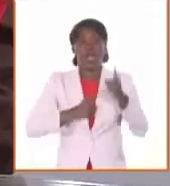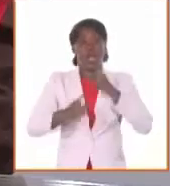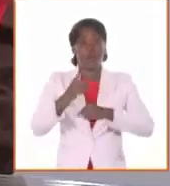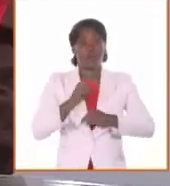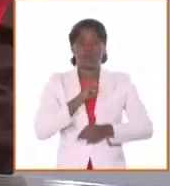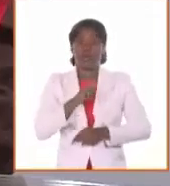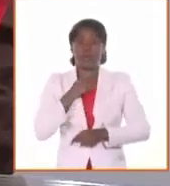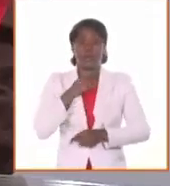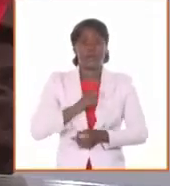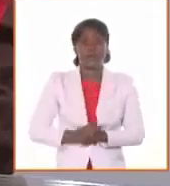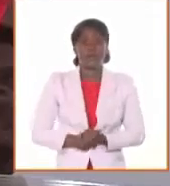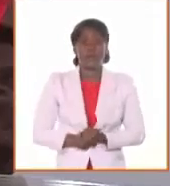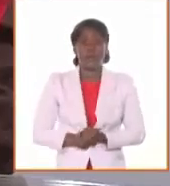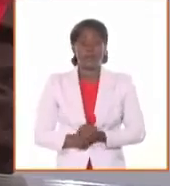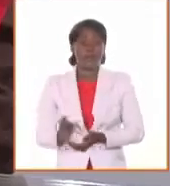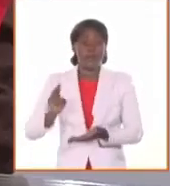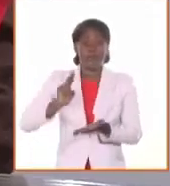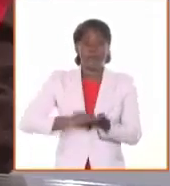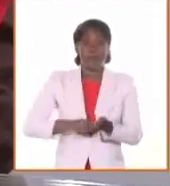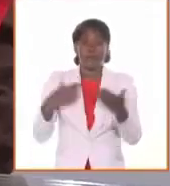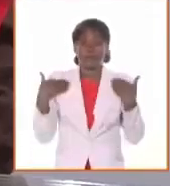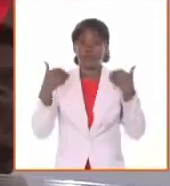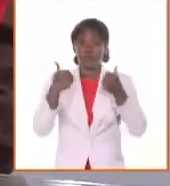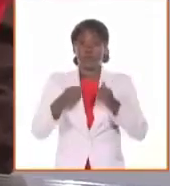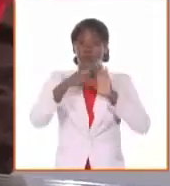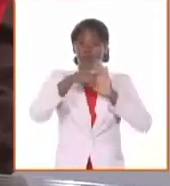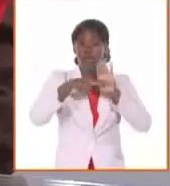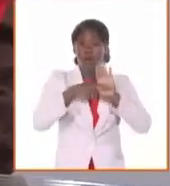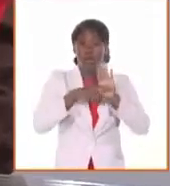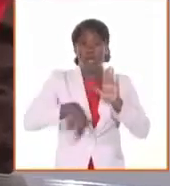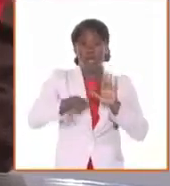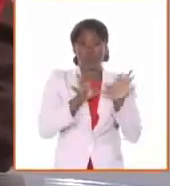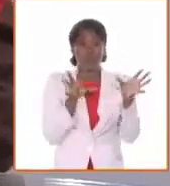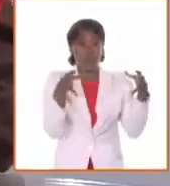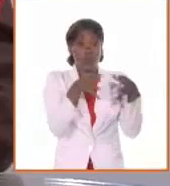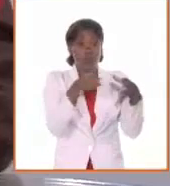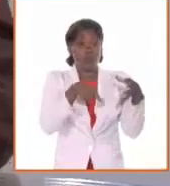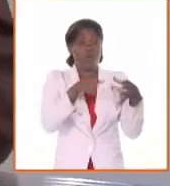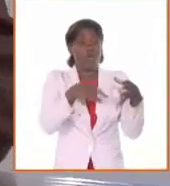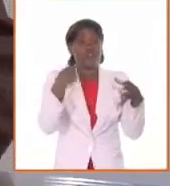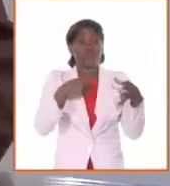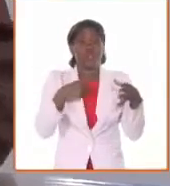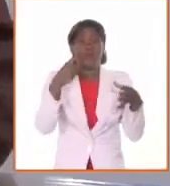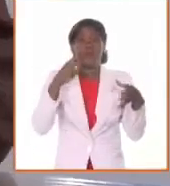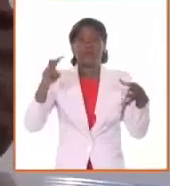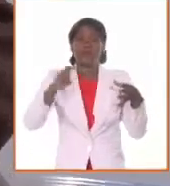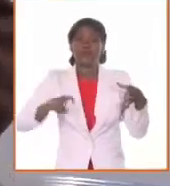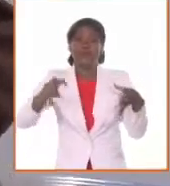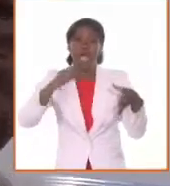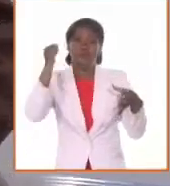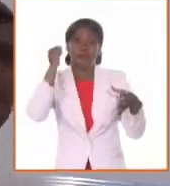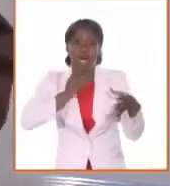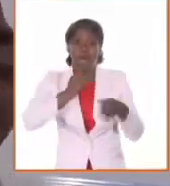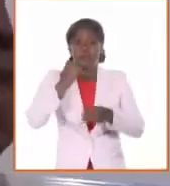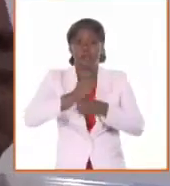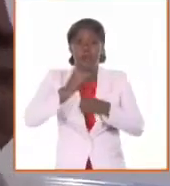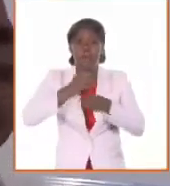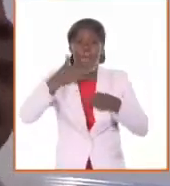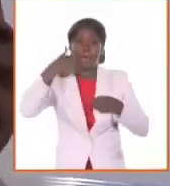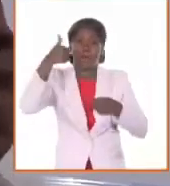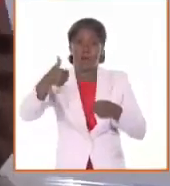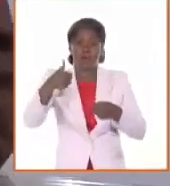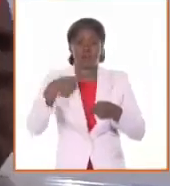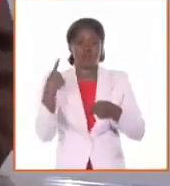de dirección de las direcciones provinciales de Justicia nosotros mismos en el Ministerio te explicábamos que ya tenemos una presencia